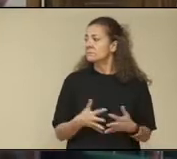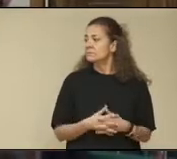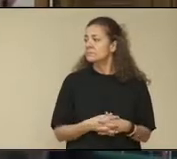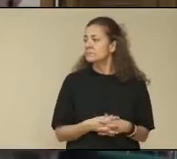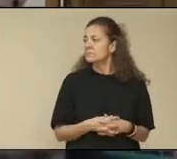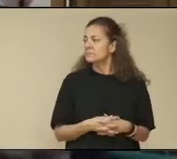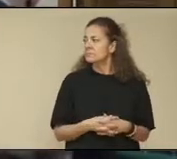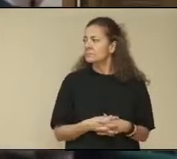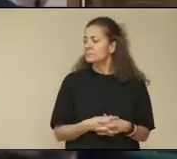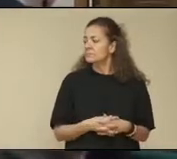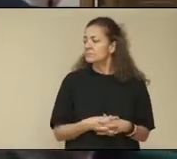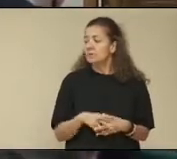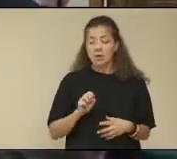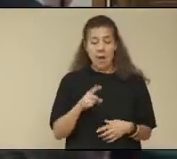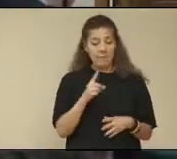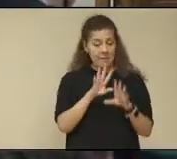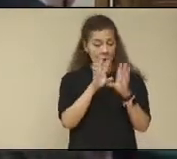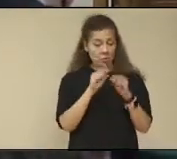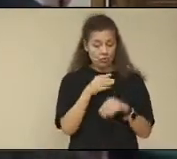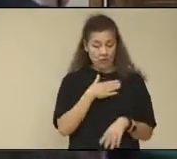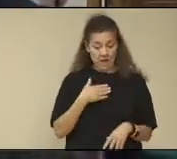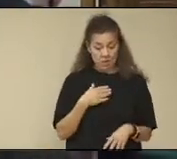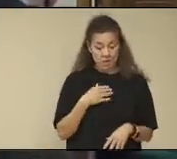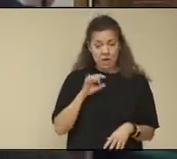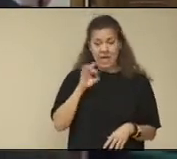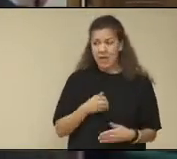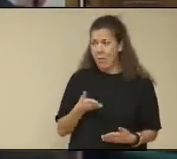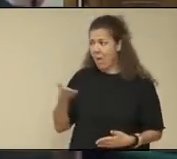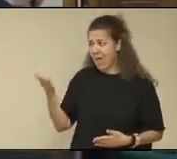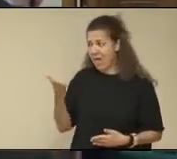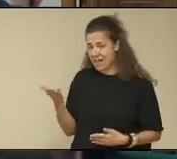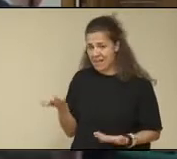la primera conclusión que saco es que yo de mayor quiero ser como vosotros,